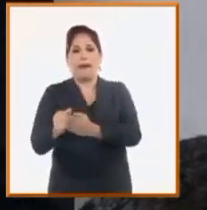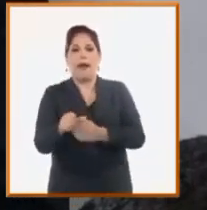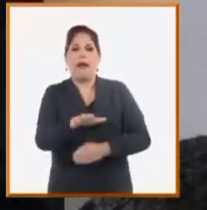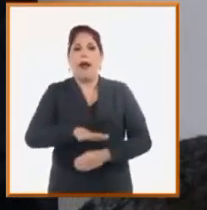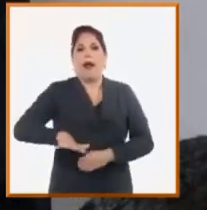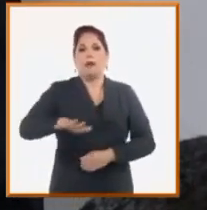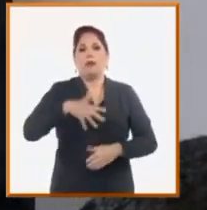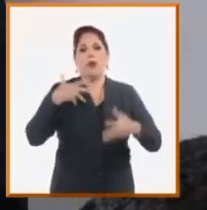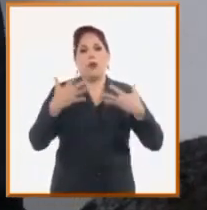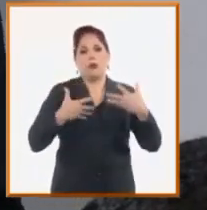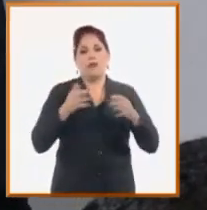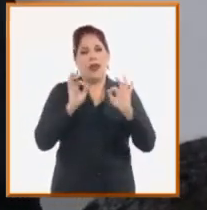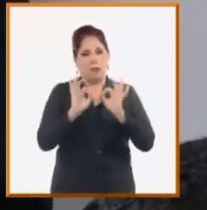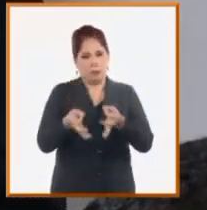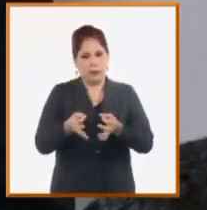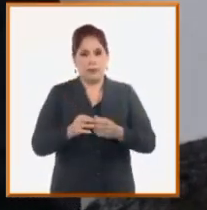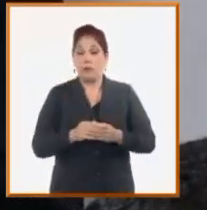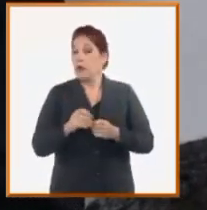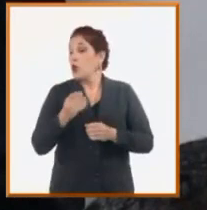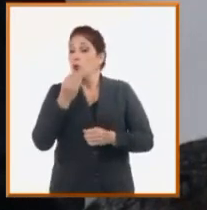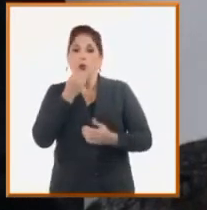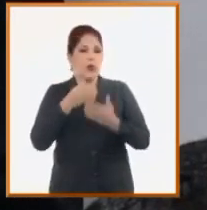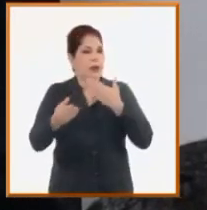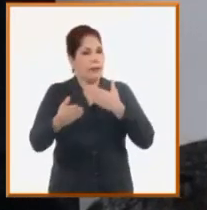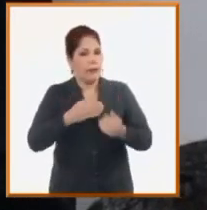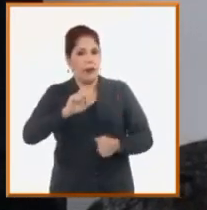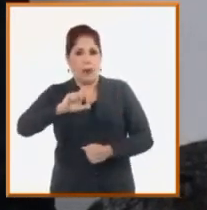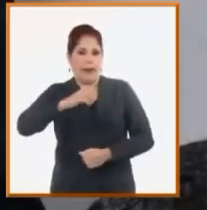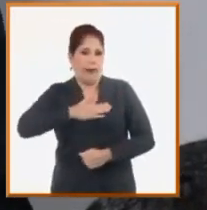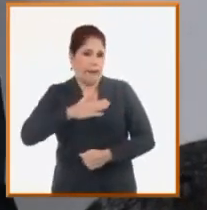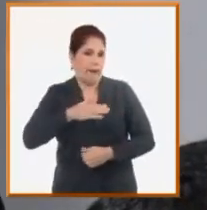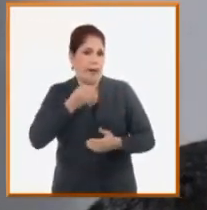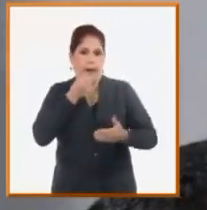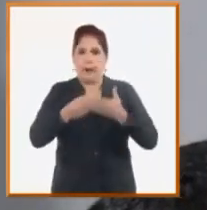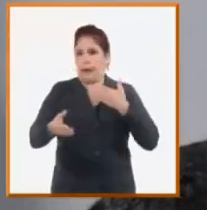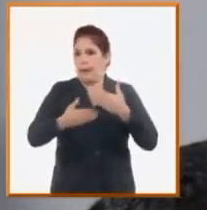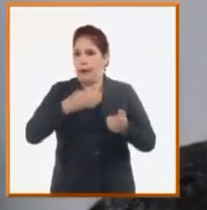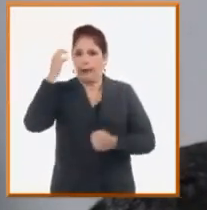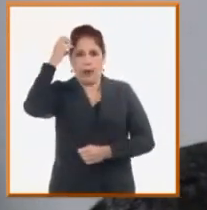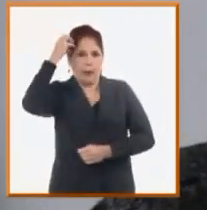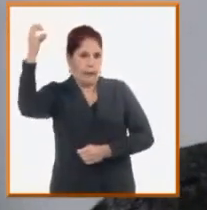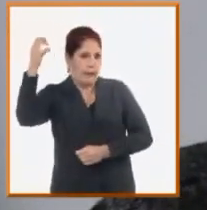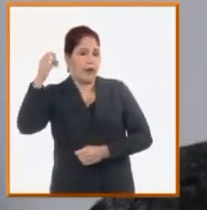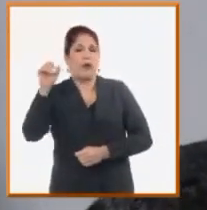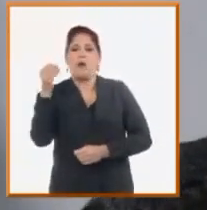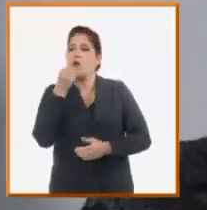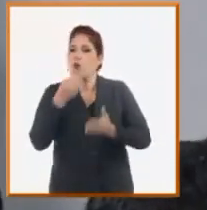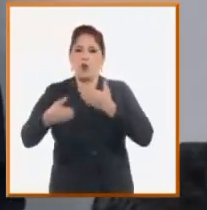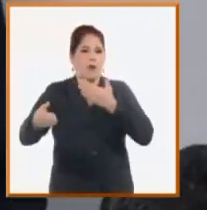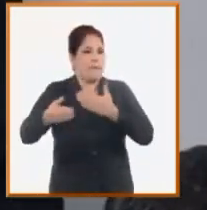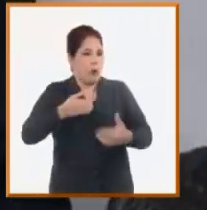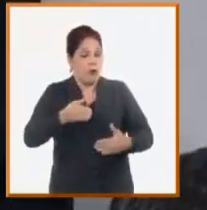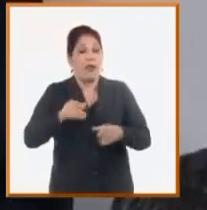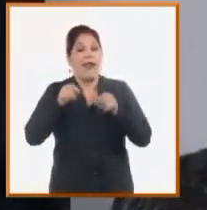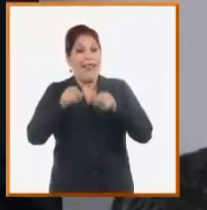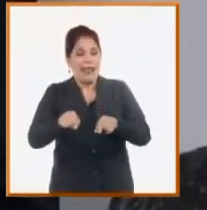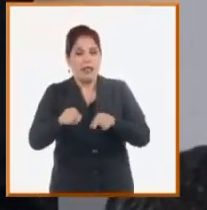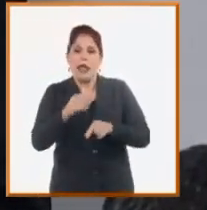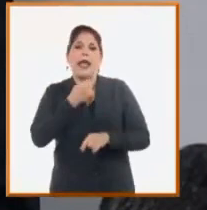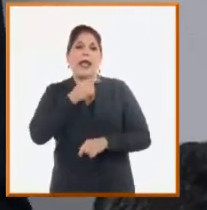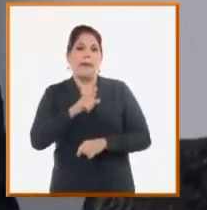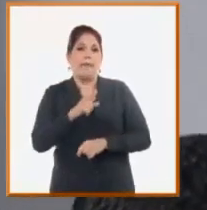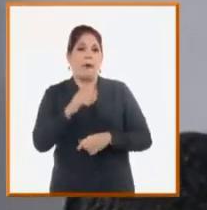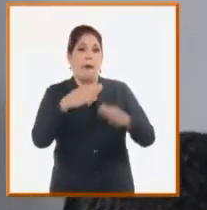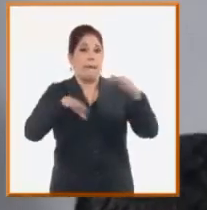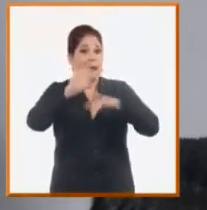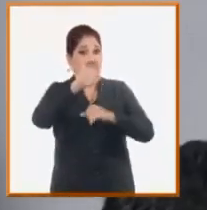esa actividad en el país, independientemente de la forma jurídica organizativa o la forma de propiedad de ese actor. Es decir, el